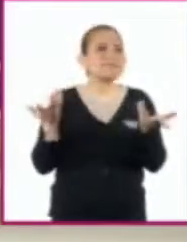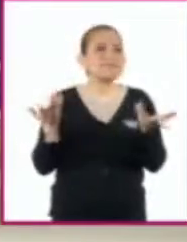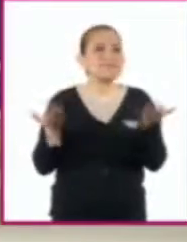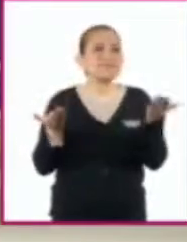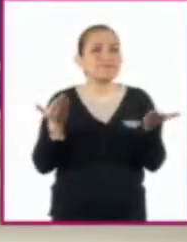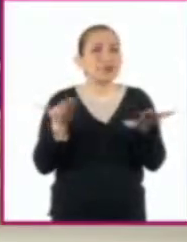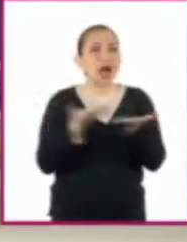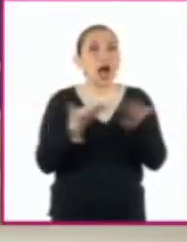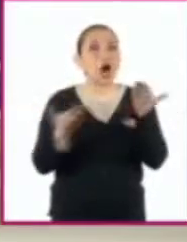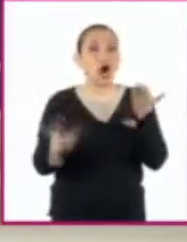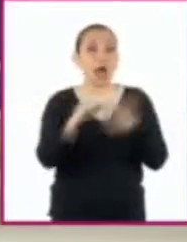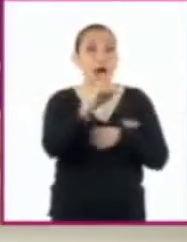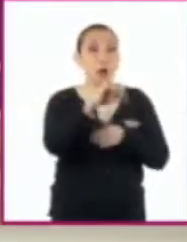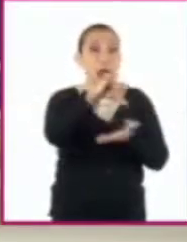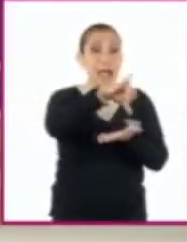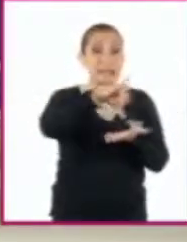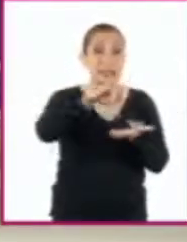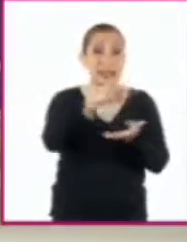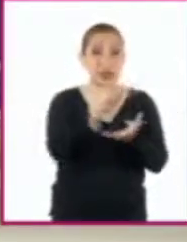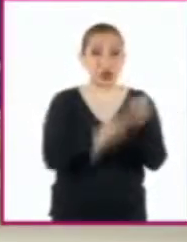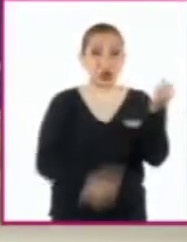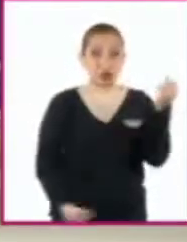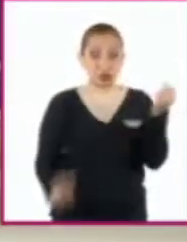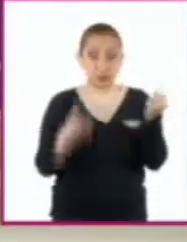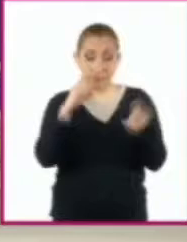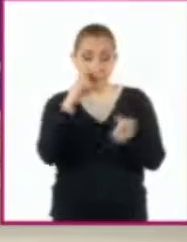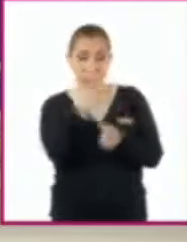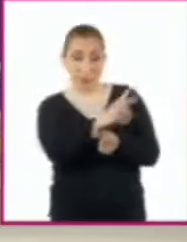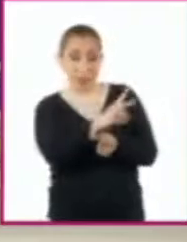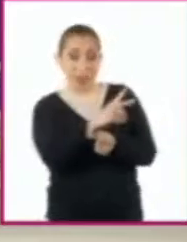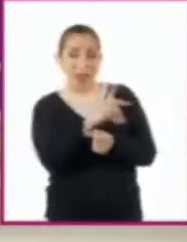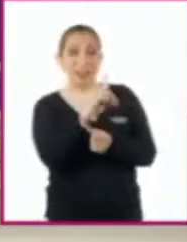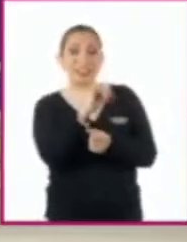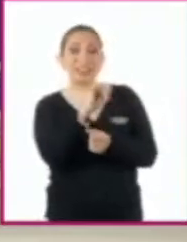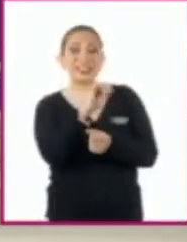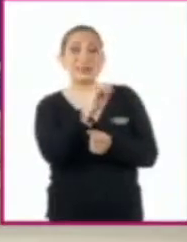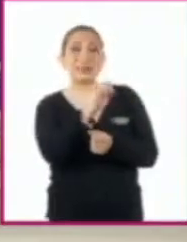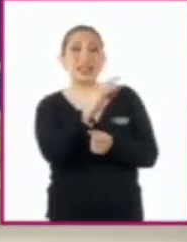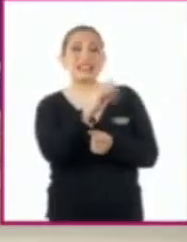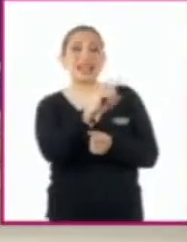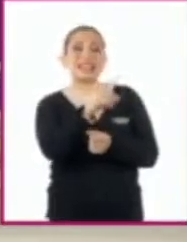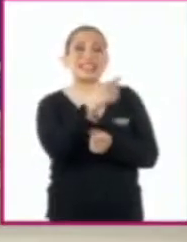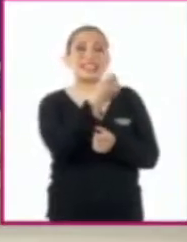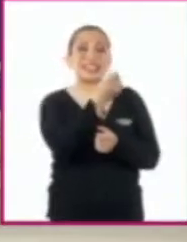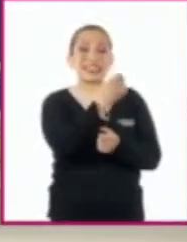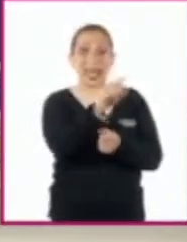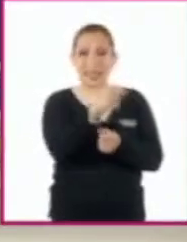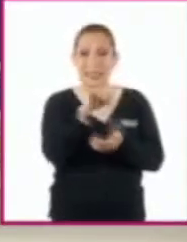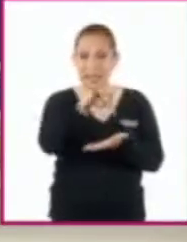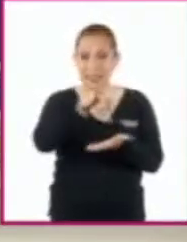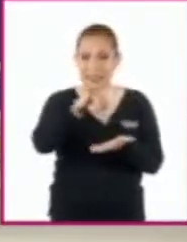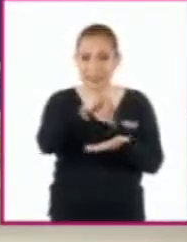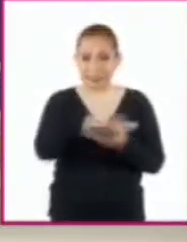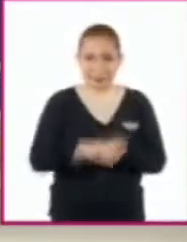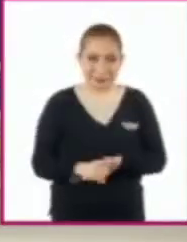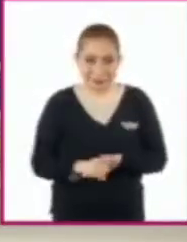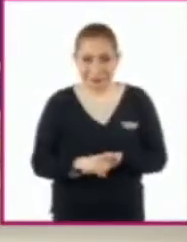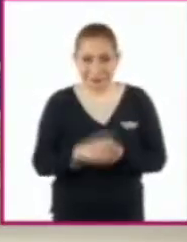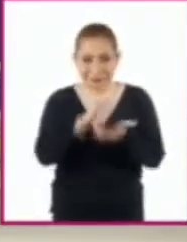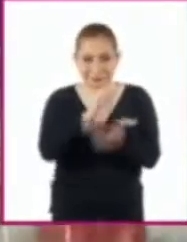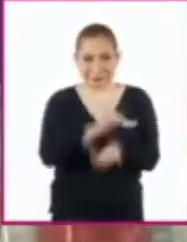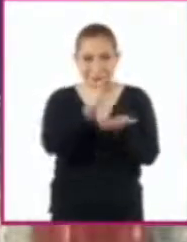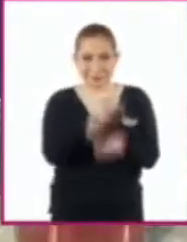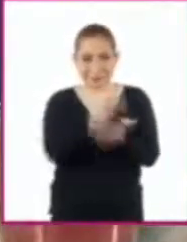Ahora mezclaremos agua con aceite. En este caso, la fase dispersa es líquida, que es el aceite.